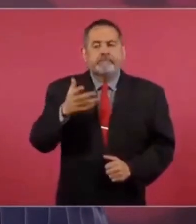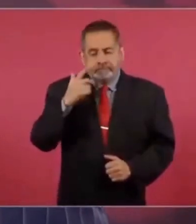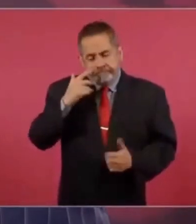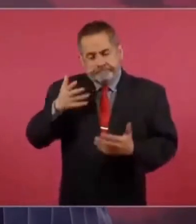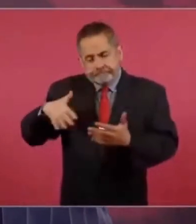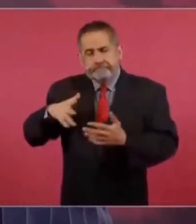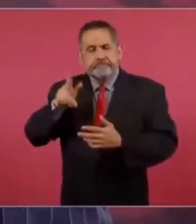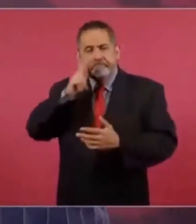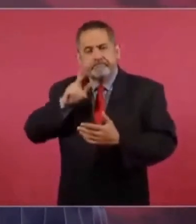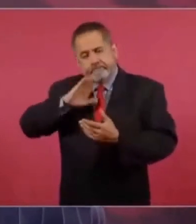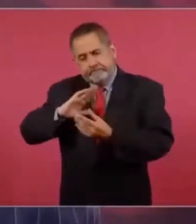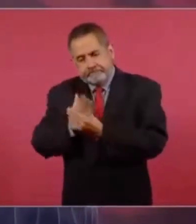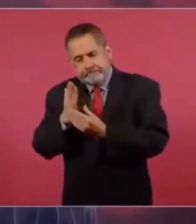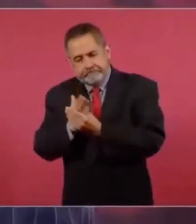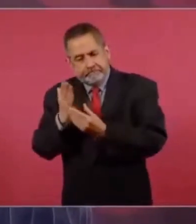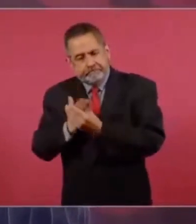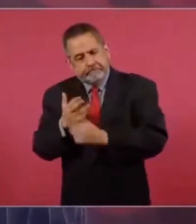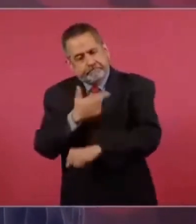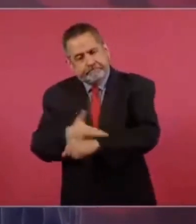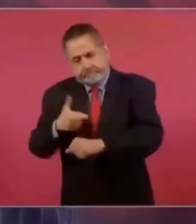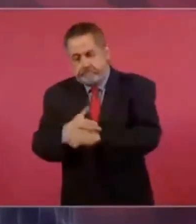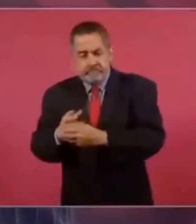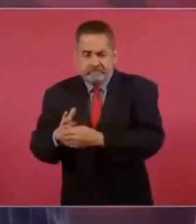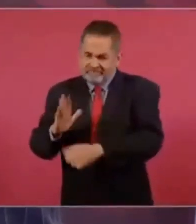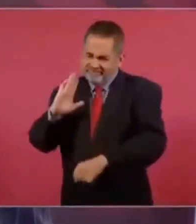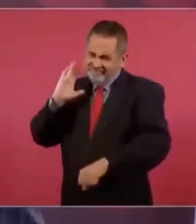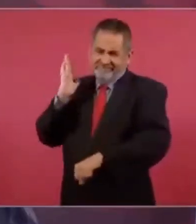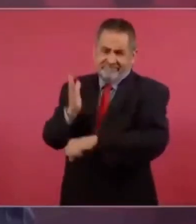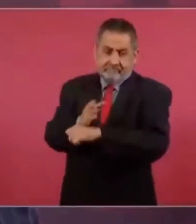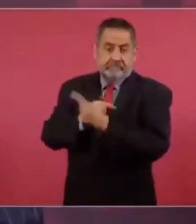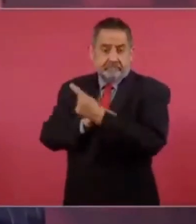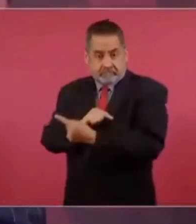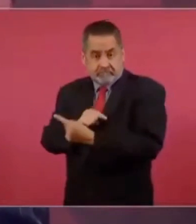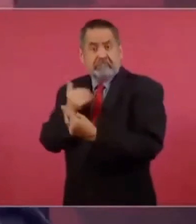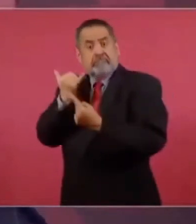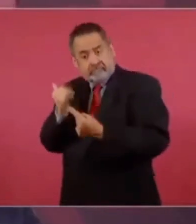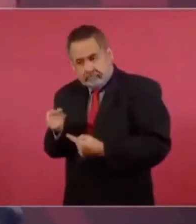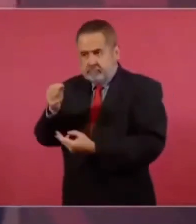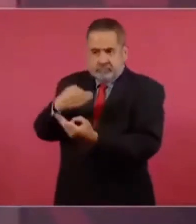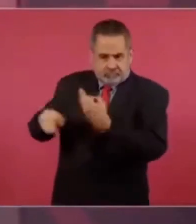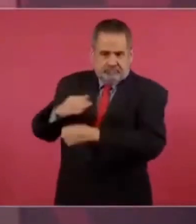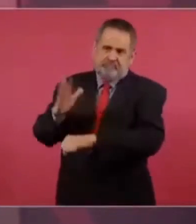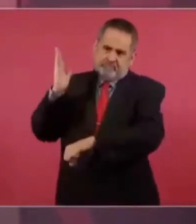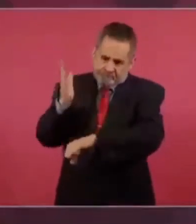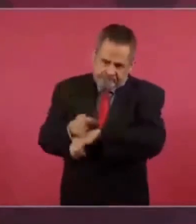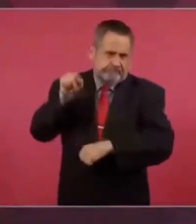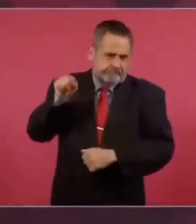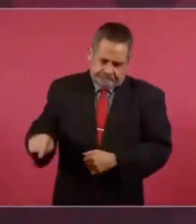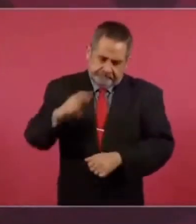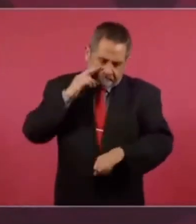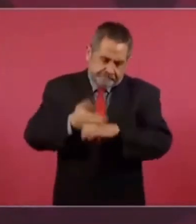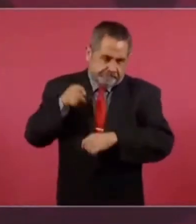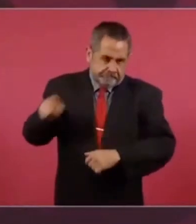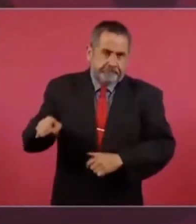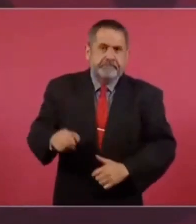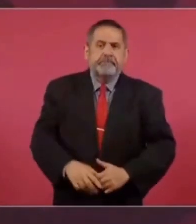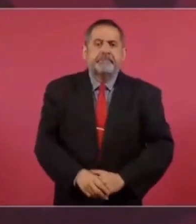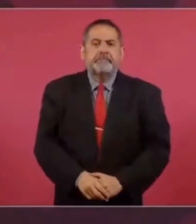tener todos los elementos y se va a castigar a todos los responsables.